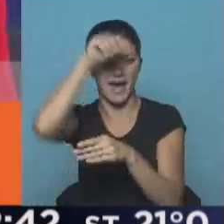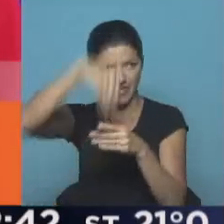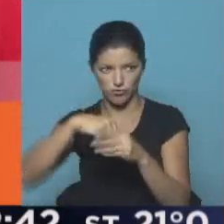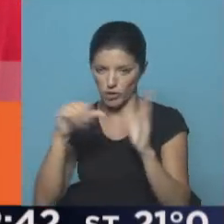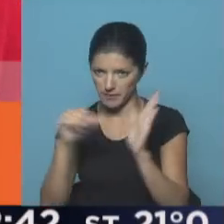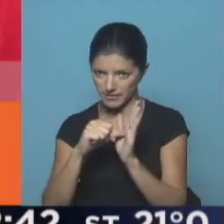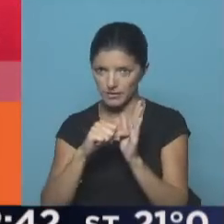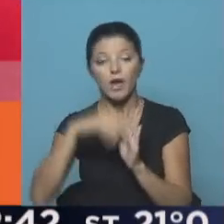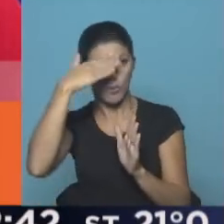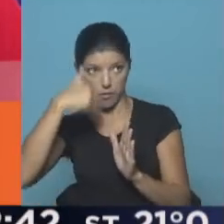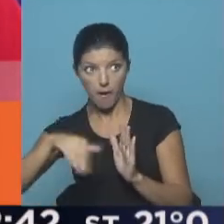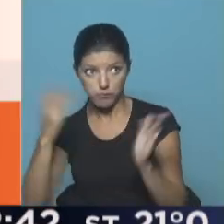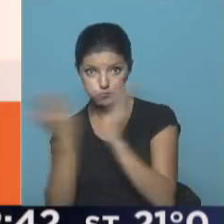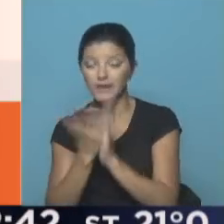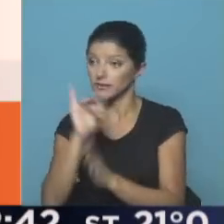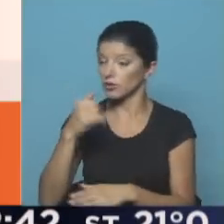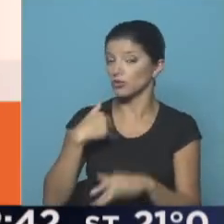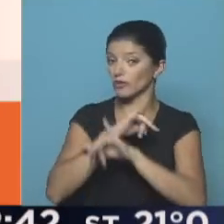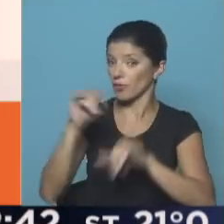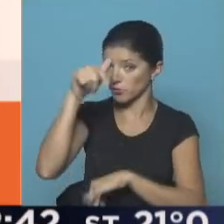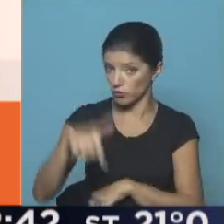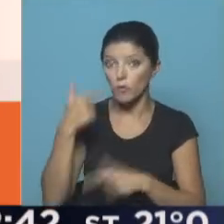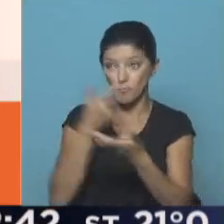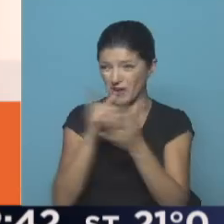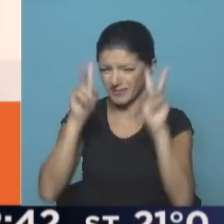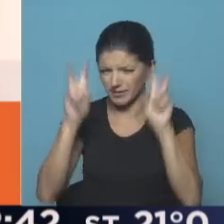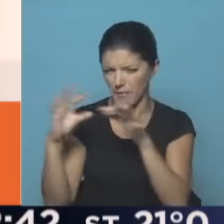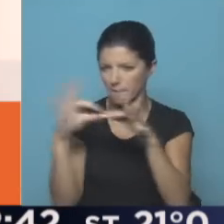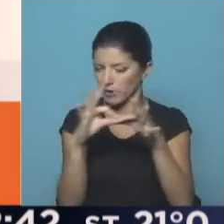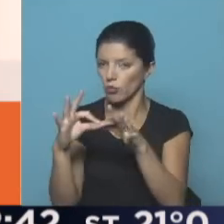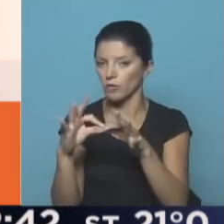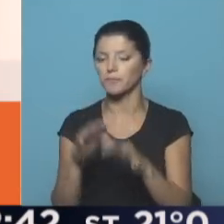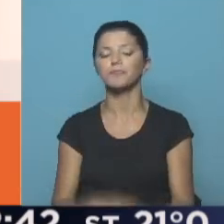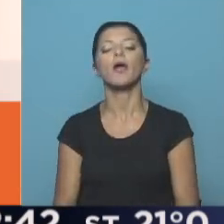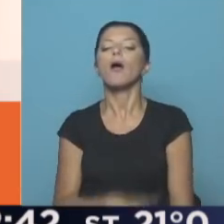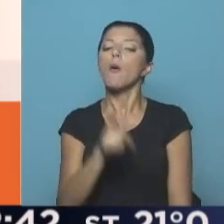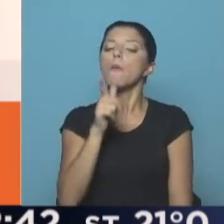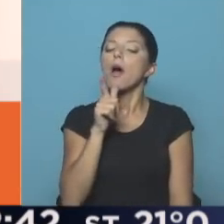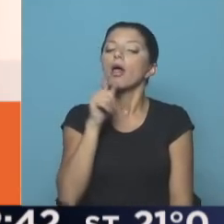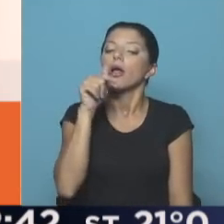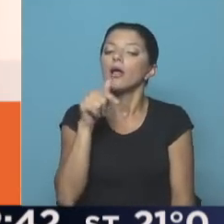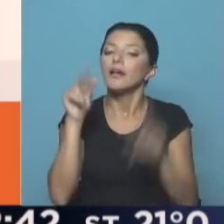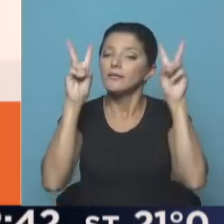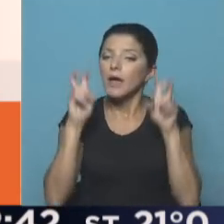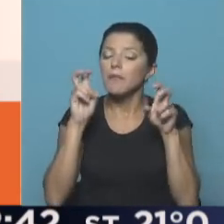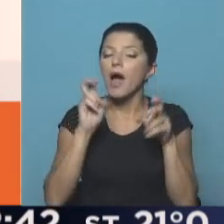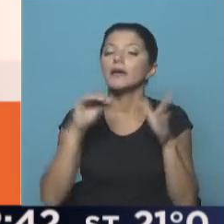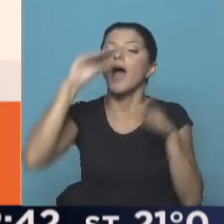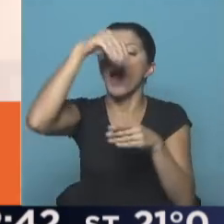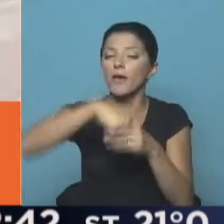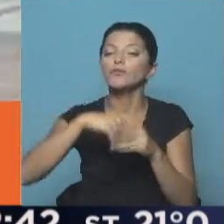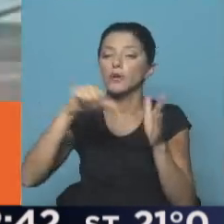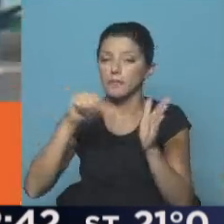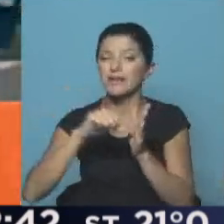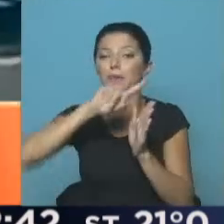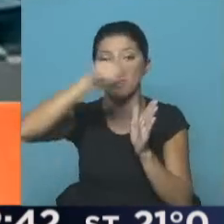el segundo. Exactamente, y varios de nuestros informes también tocaron este tema. Sí. Parecería que en este tema también hay una reacción interna que pueda ser la que